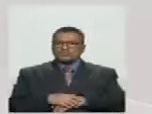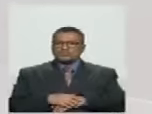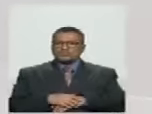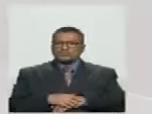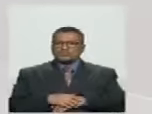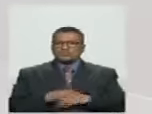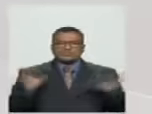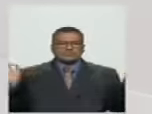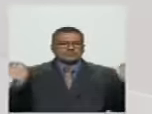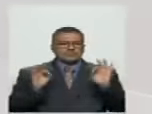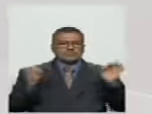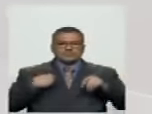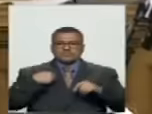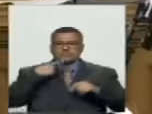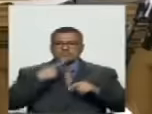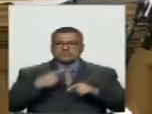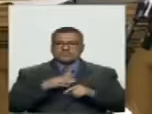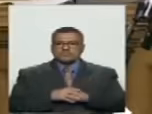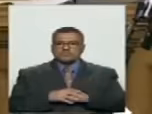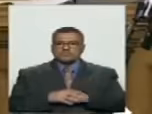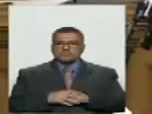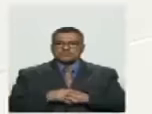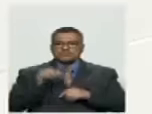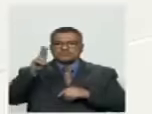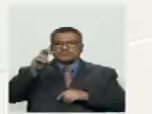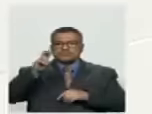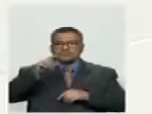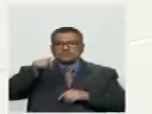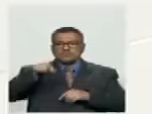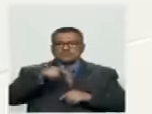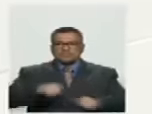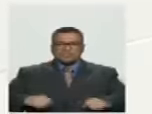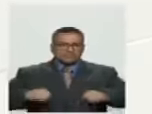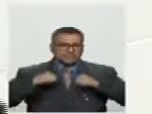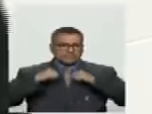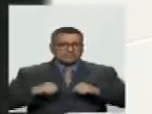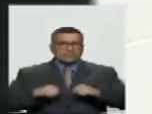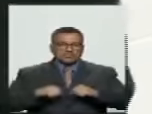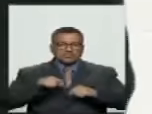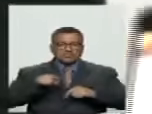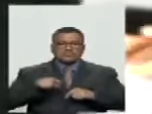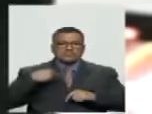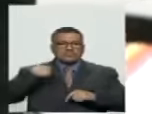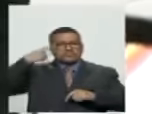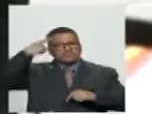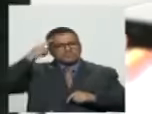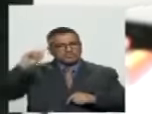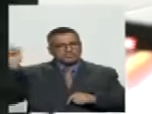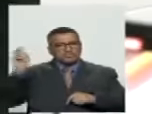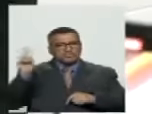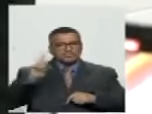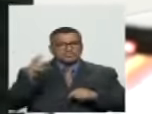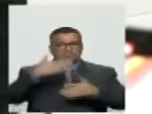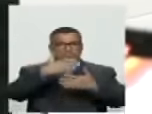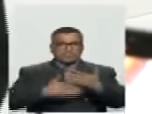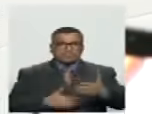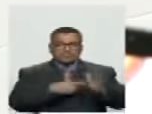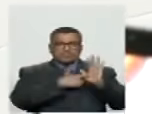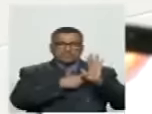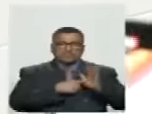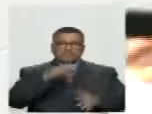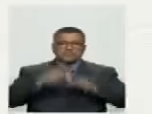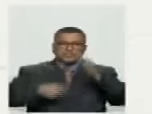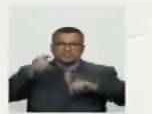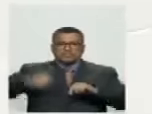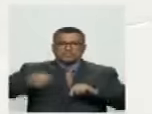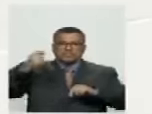Ya no hablan de las actas, no. La nueva especie que quieren imponer es, bueno, que Venezuela publique sus actas. Está el Tribunal